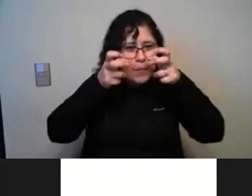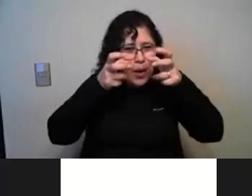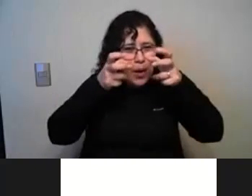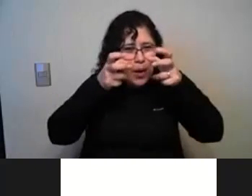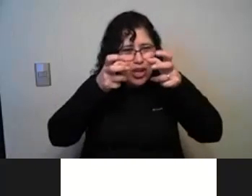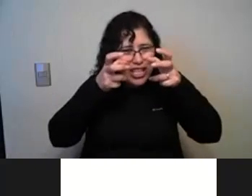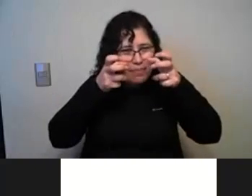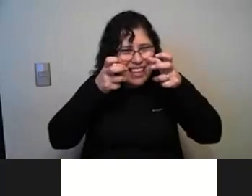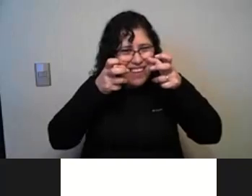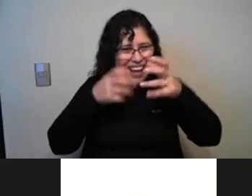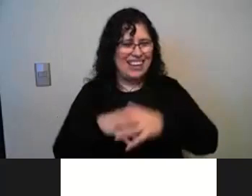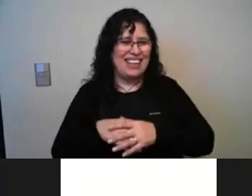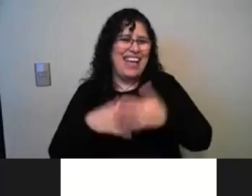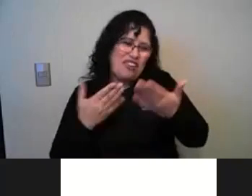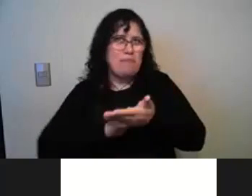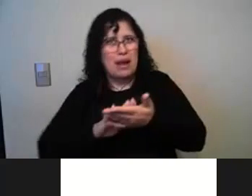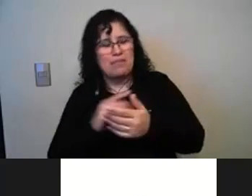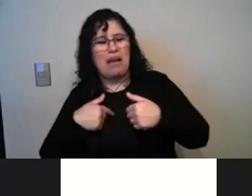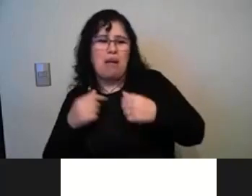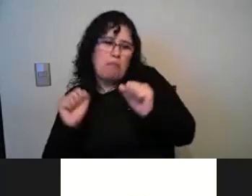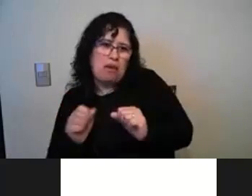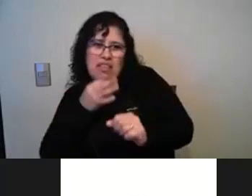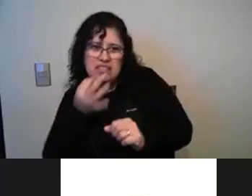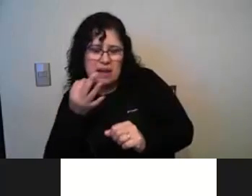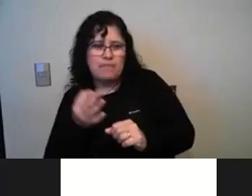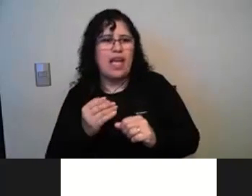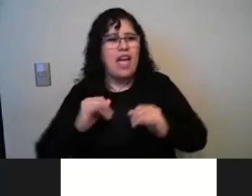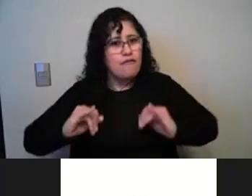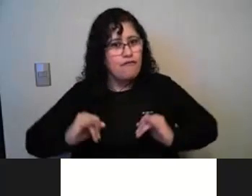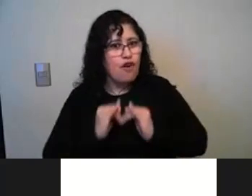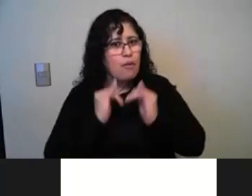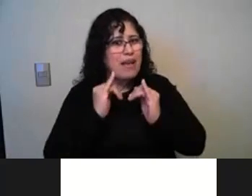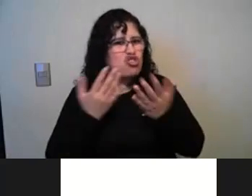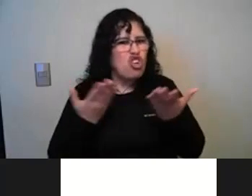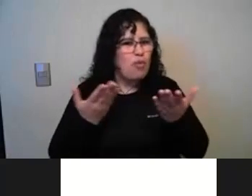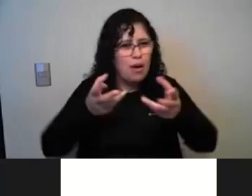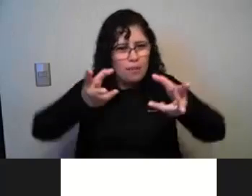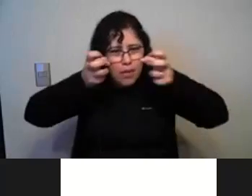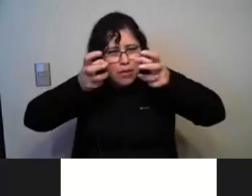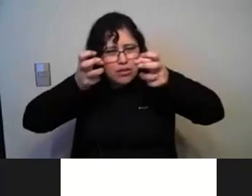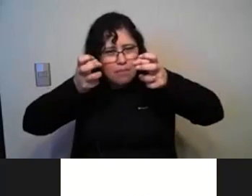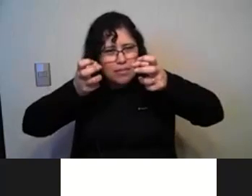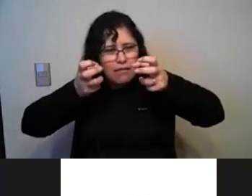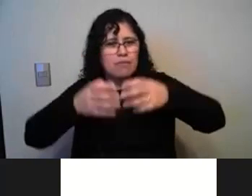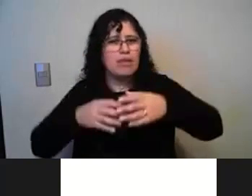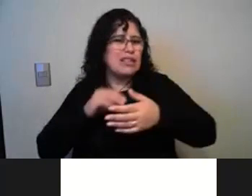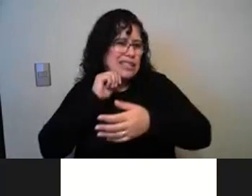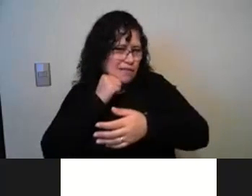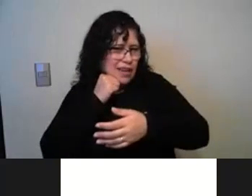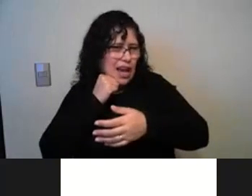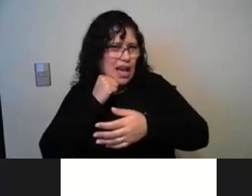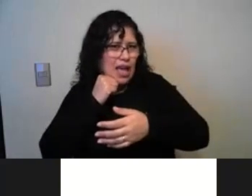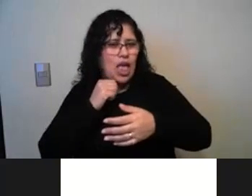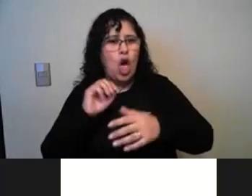podría definir es que el tracto espinocerebroso lleva información propioceptiva, es decir, de posición y